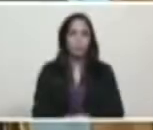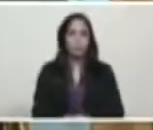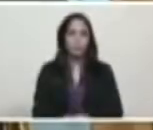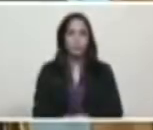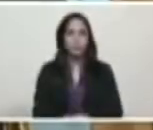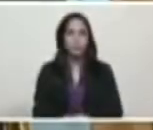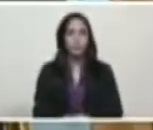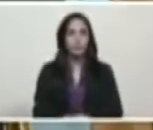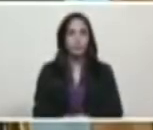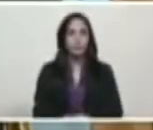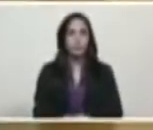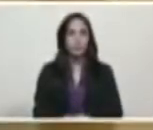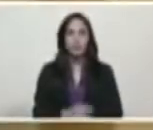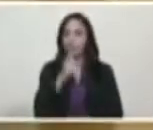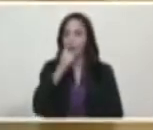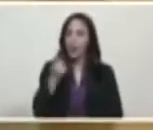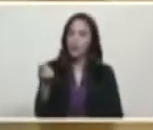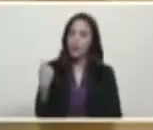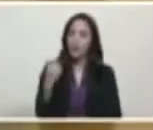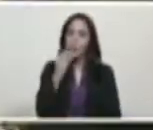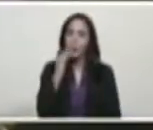Fíjense ustedes lo que pasó el día de ayer.